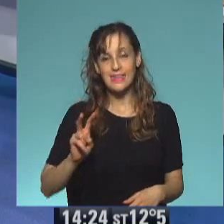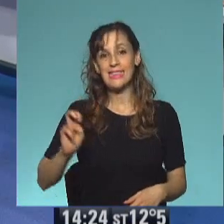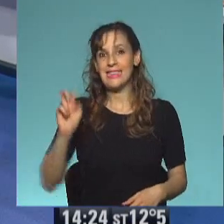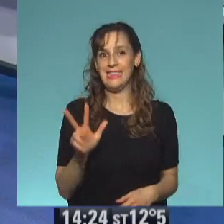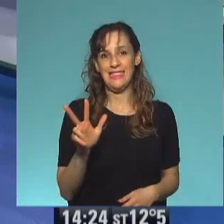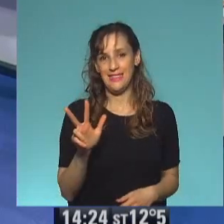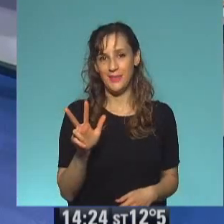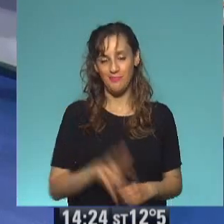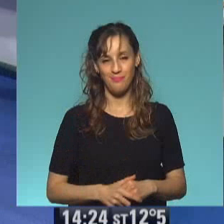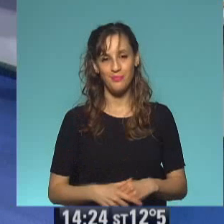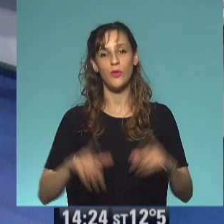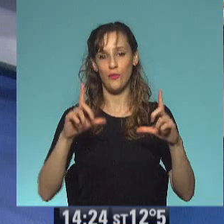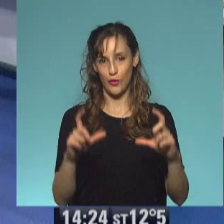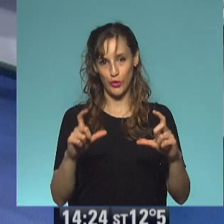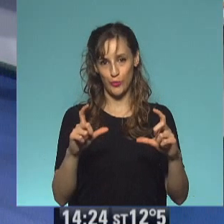las tres.